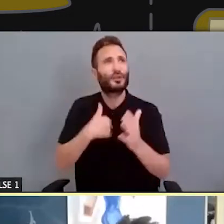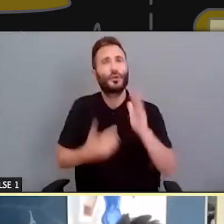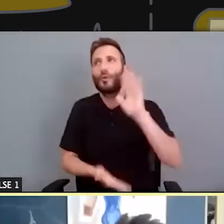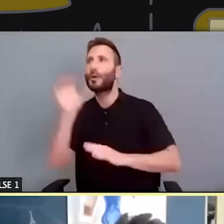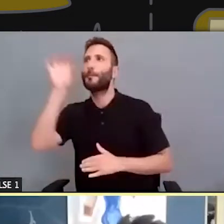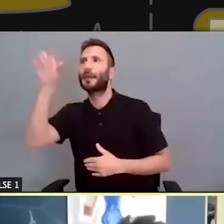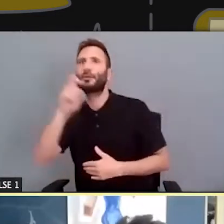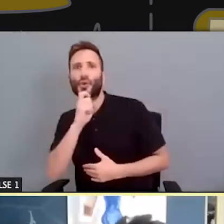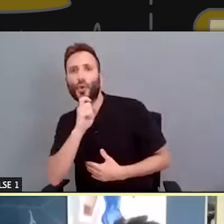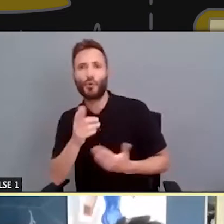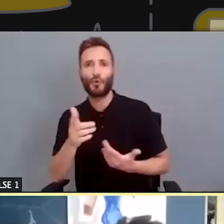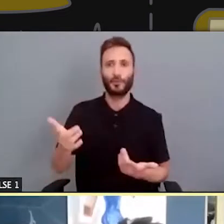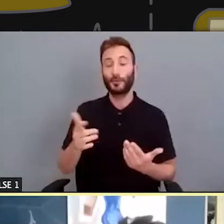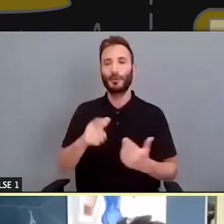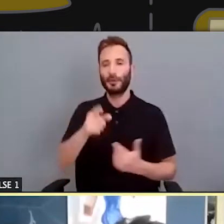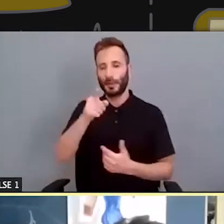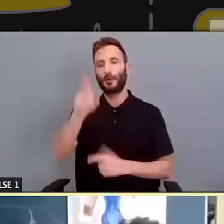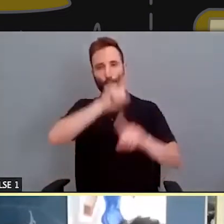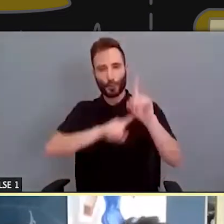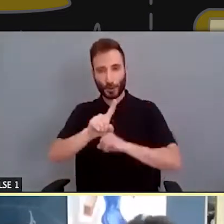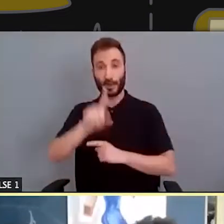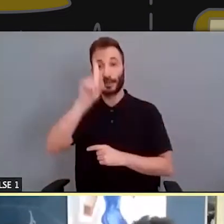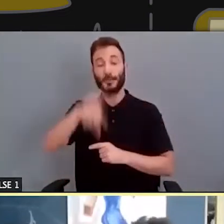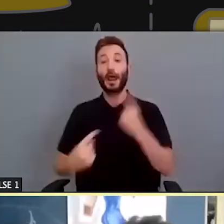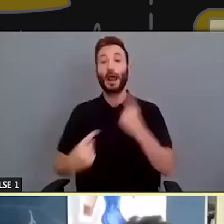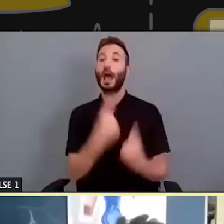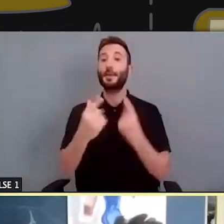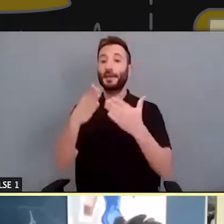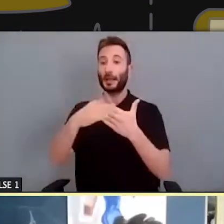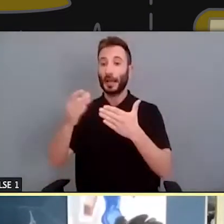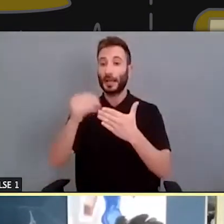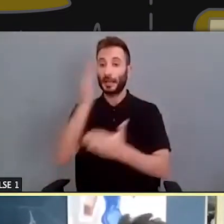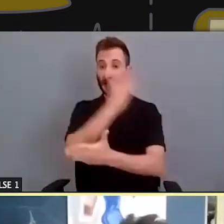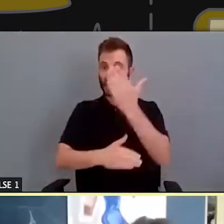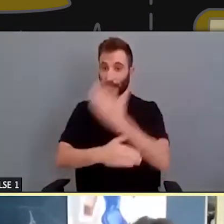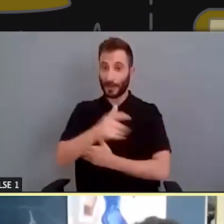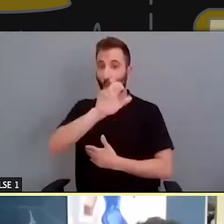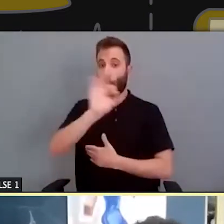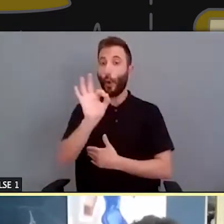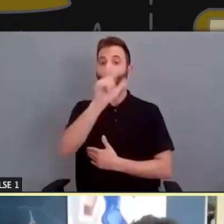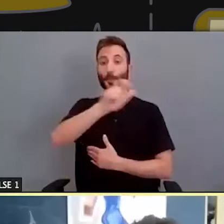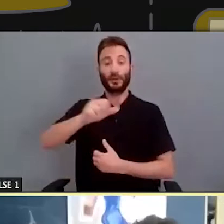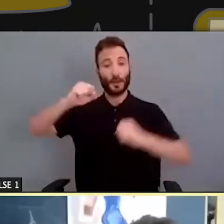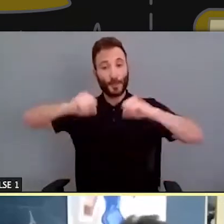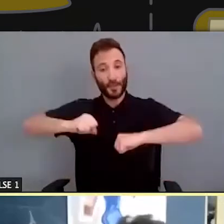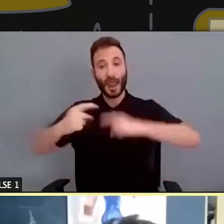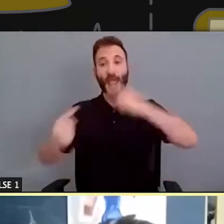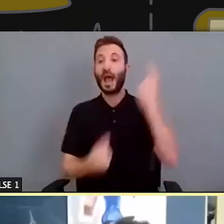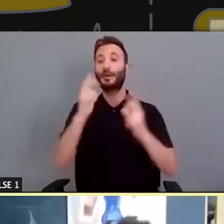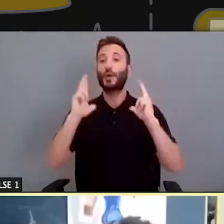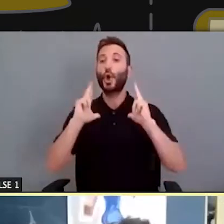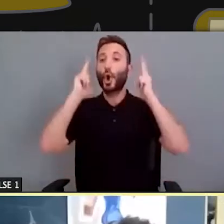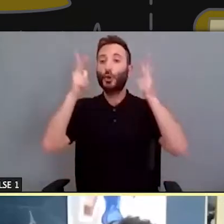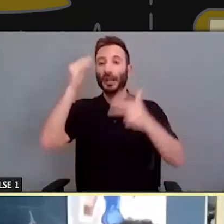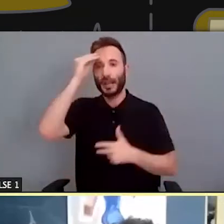ellos? Sabemos que a veces los clientes con discapacidad o mayores, pues a veces los hoteleros les pueden considerar difíciles